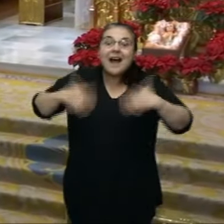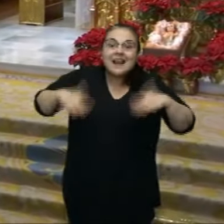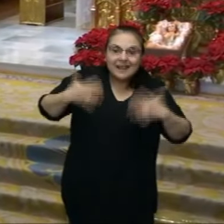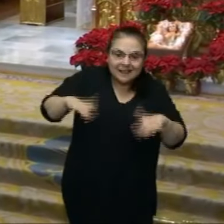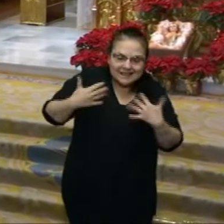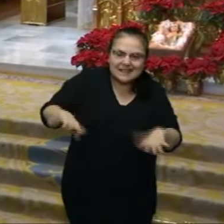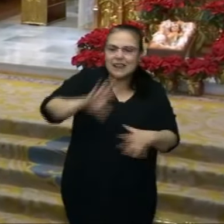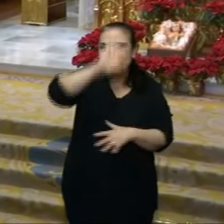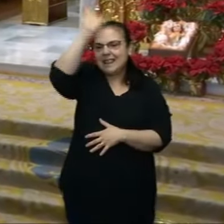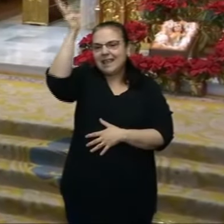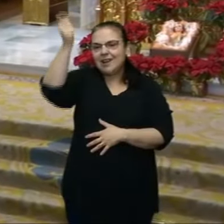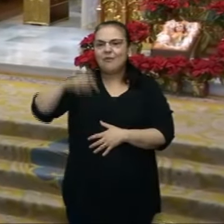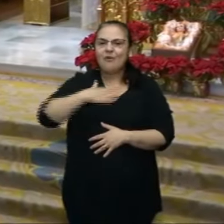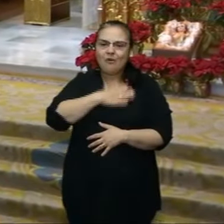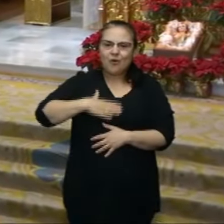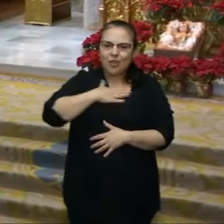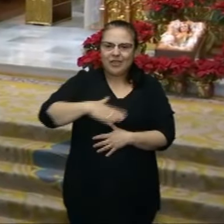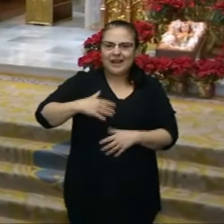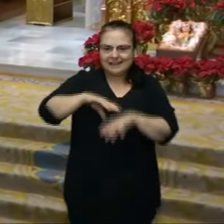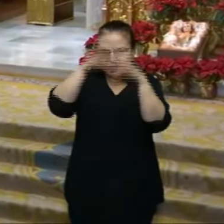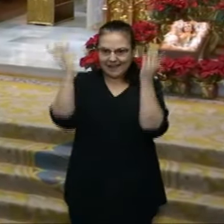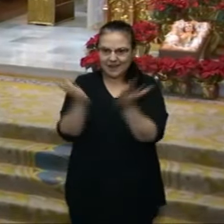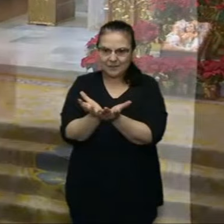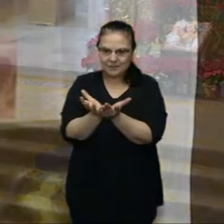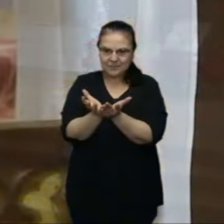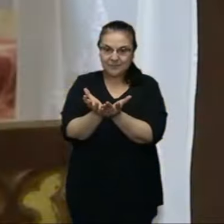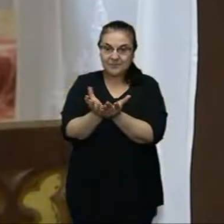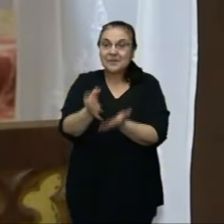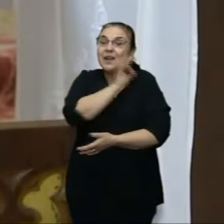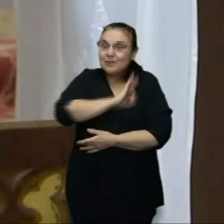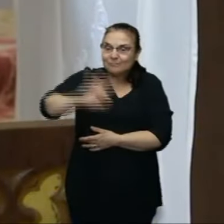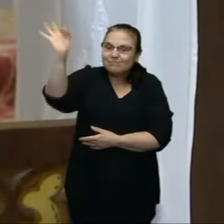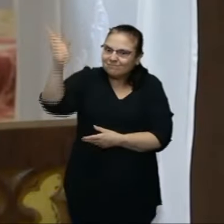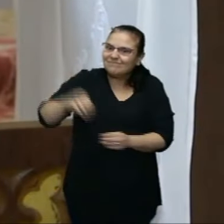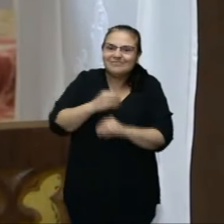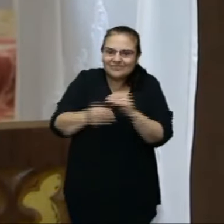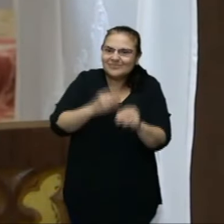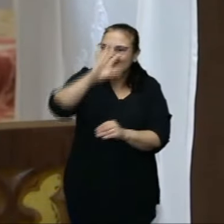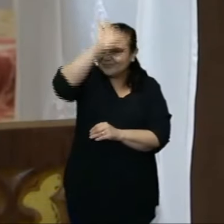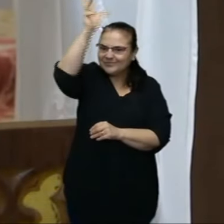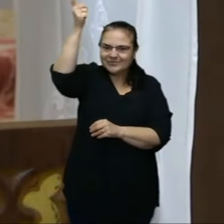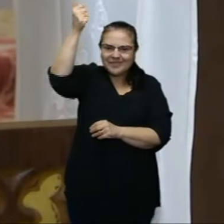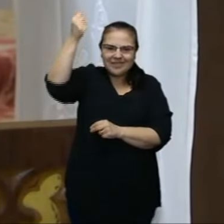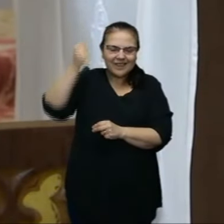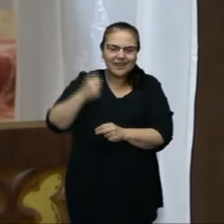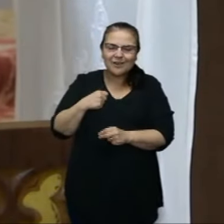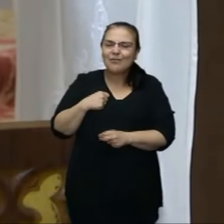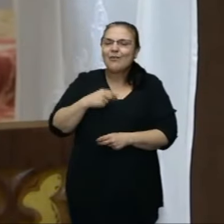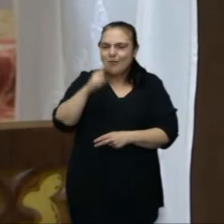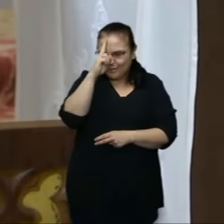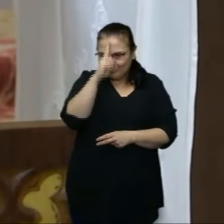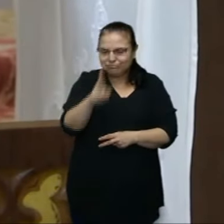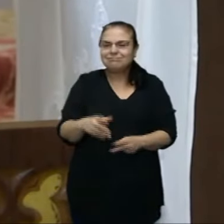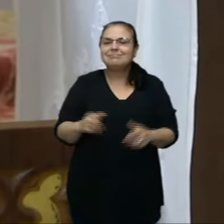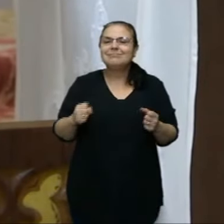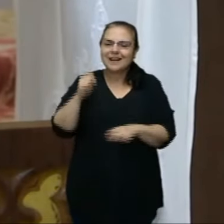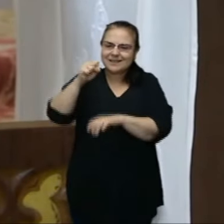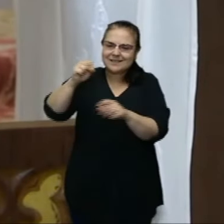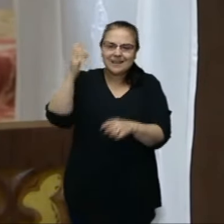Alégrese el cielo, goce la tierra. El Señor ha hecho el cielo. Honor y majestad lo